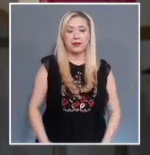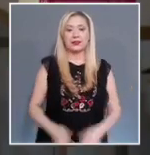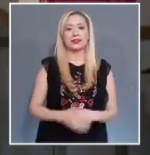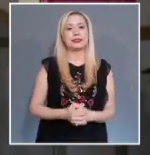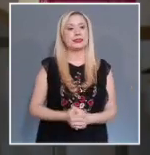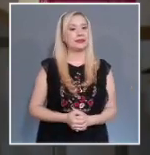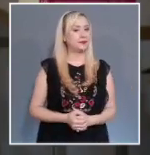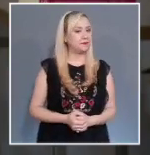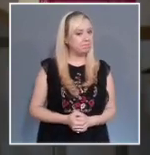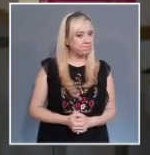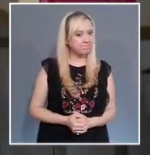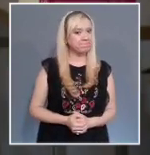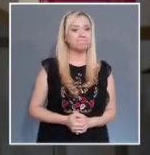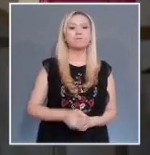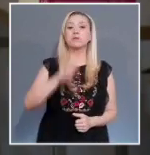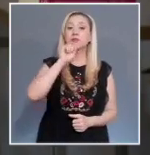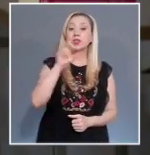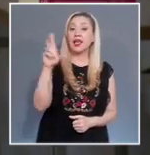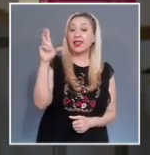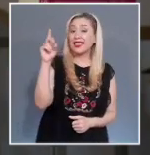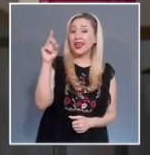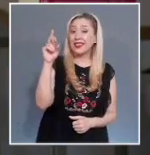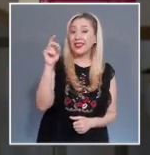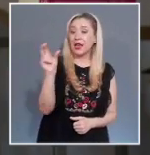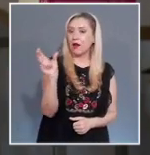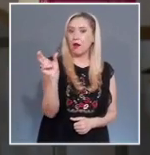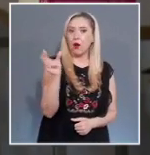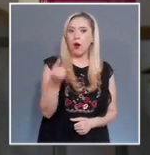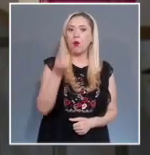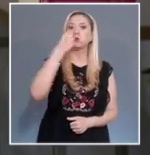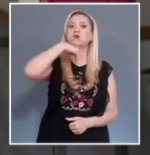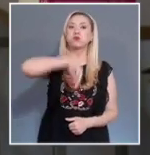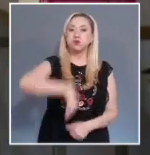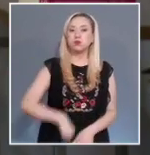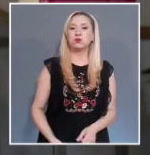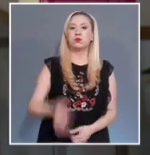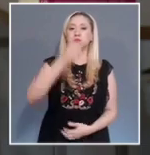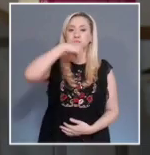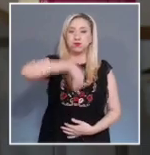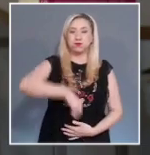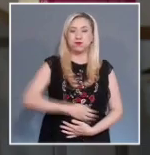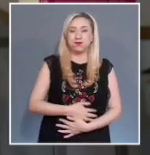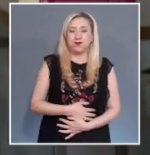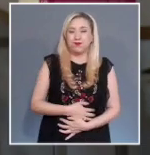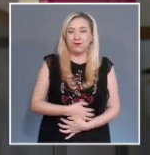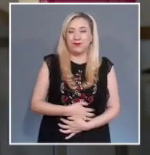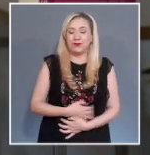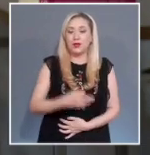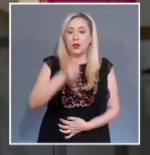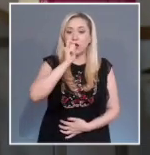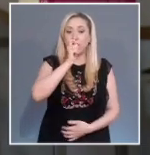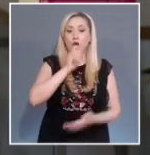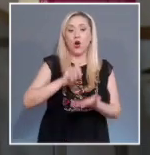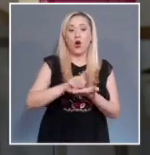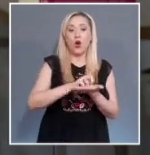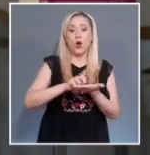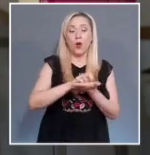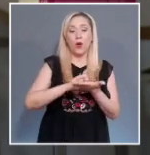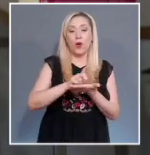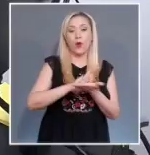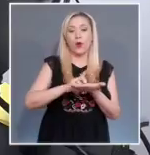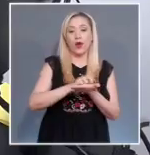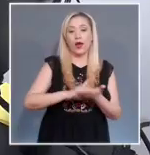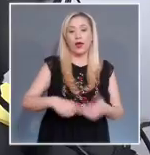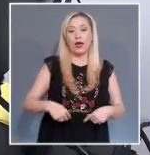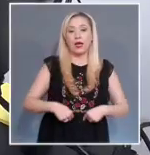y 30 cápsulas de látex que también contenían cocaína líquida, pero ella las traía